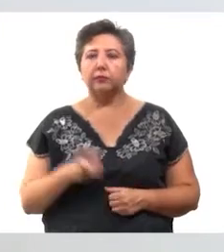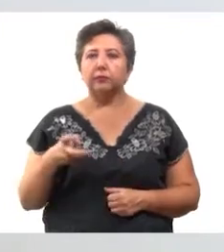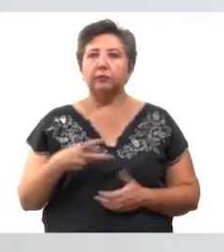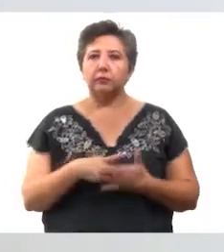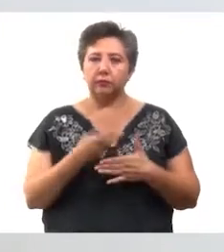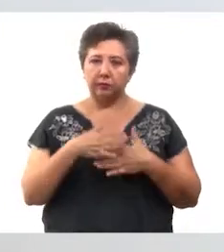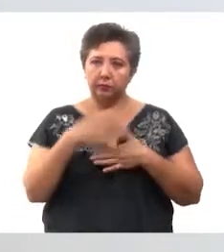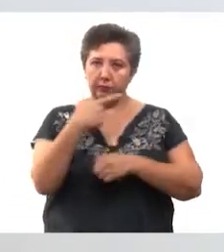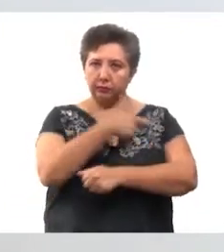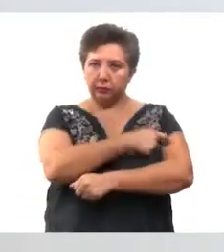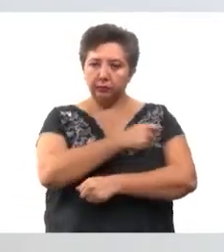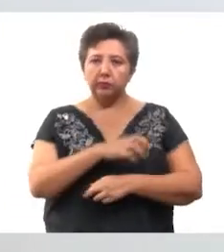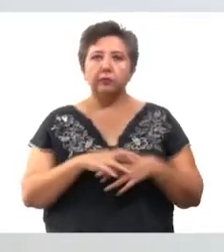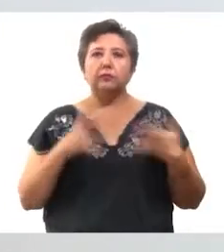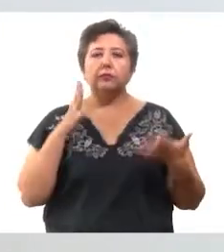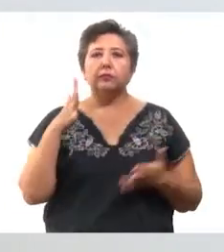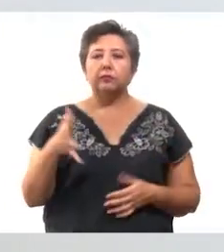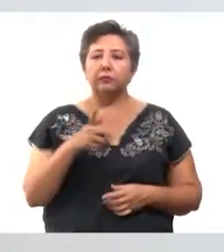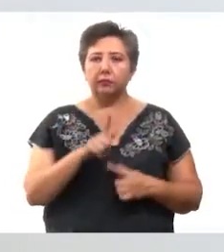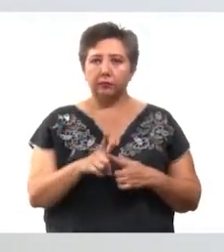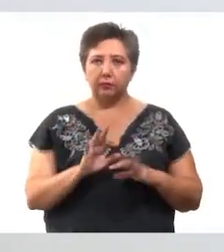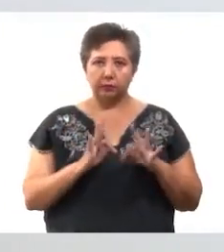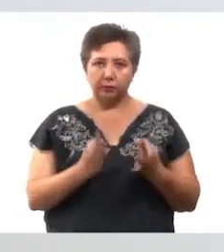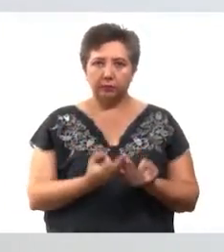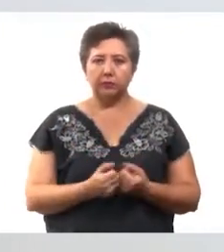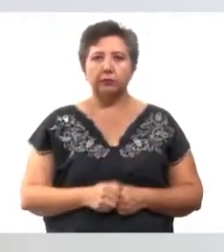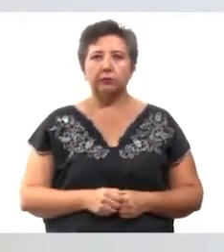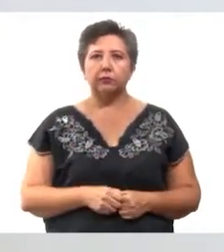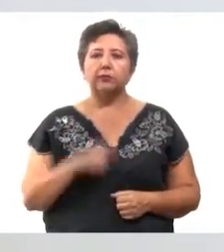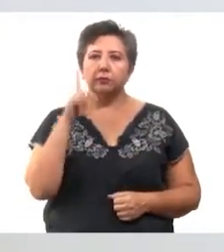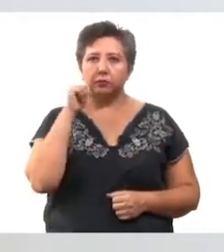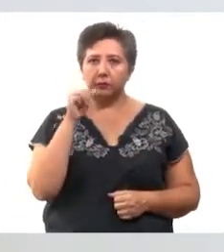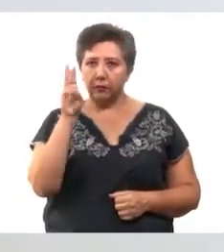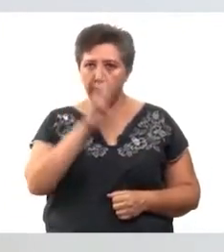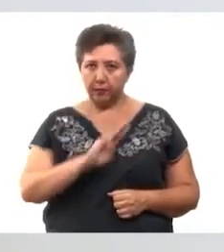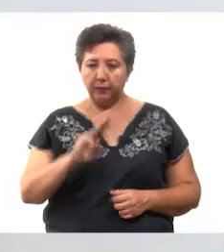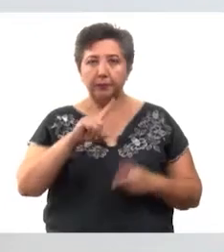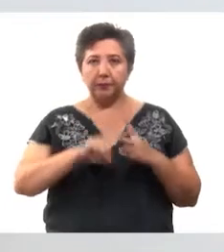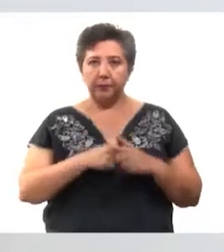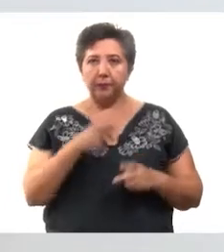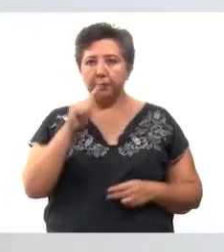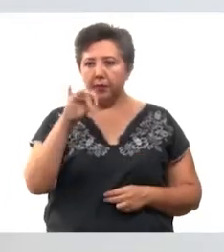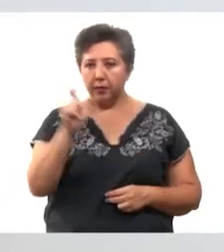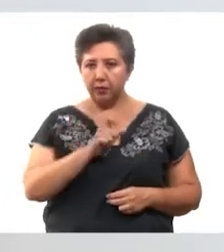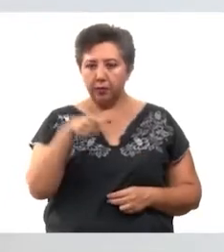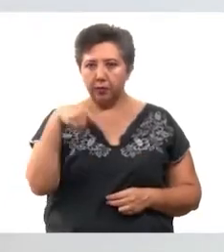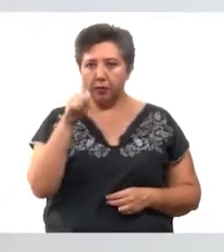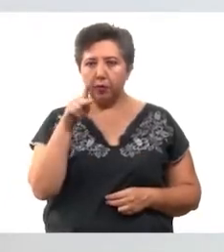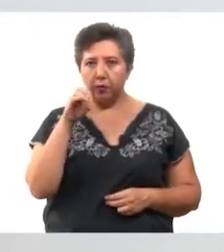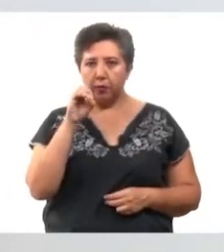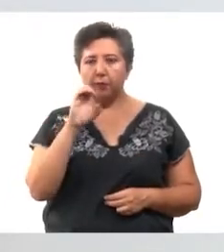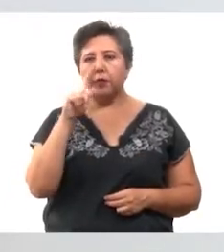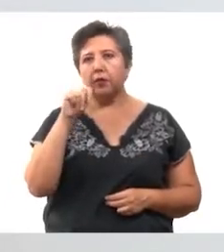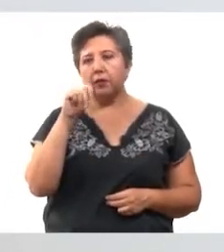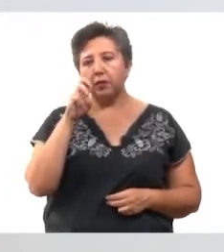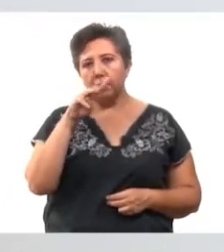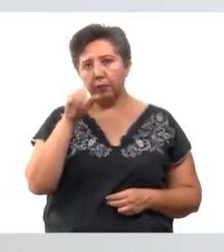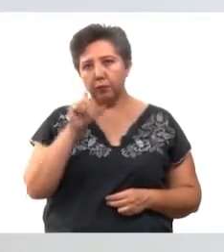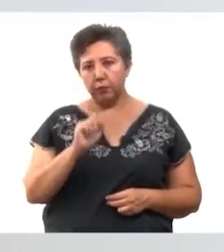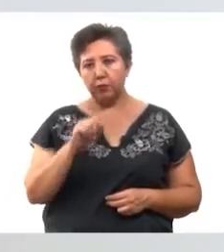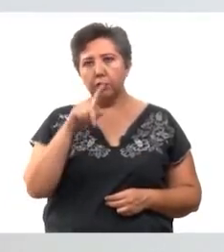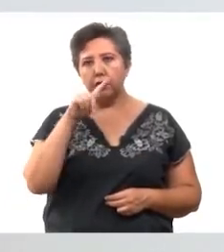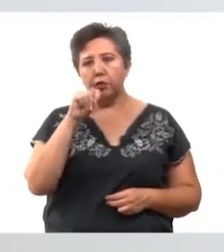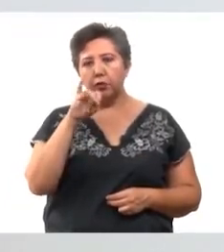Este proceso de vacunación se llevará a cabo de la siguiente manera. Mañana miércoles iniciará en Tixcocop, Temozón, Tzucacap,